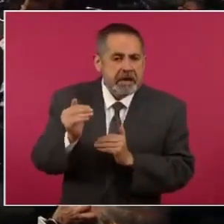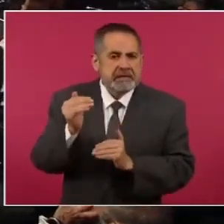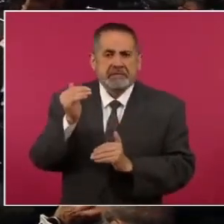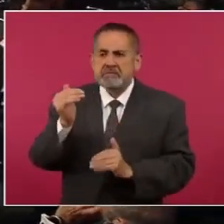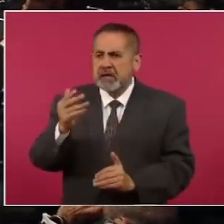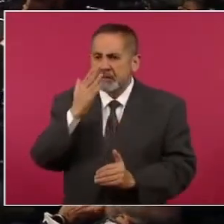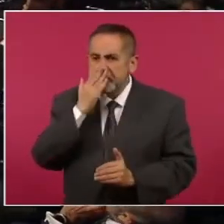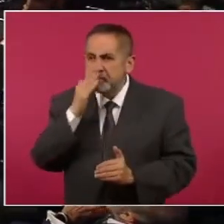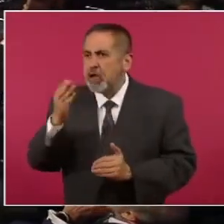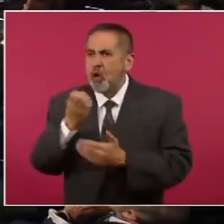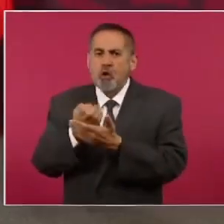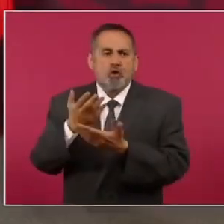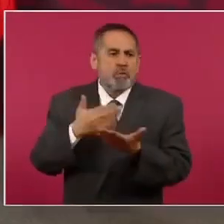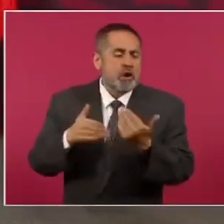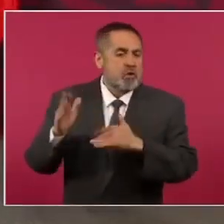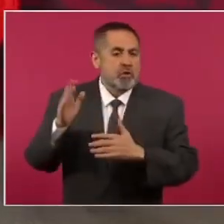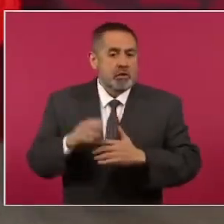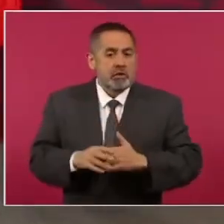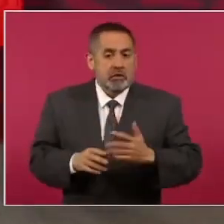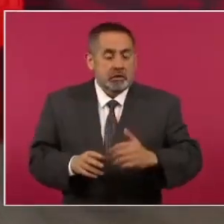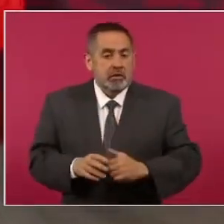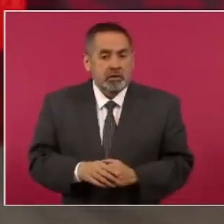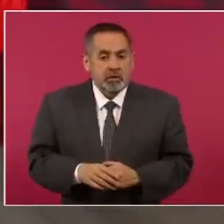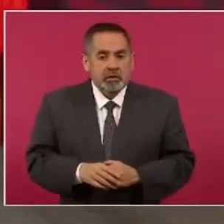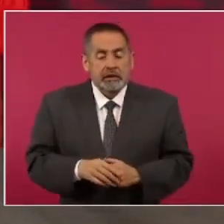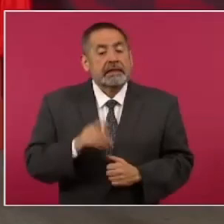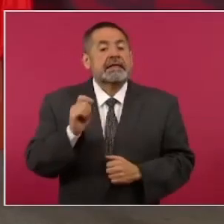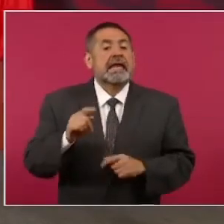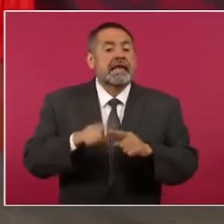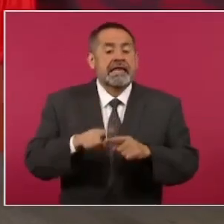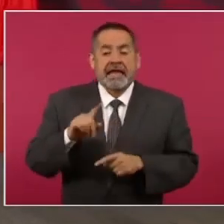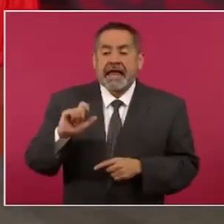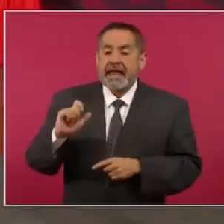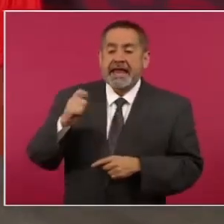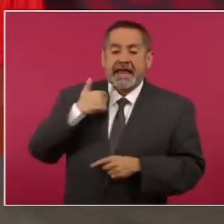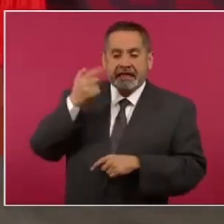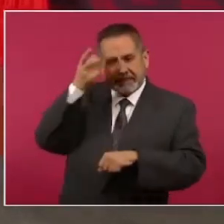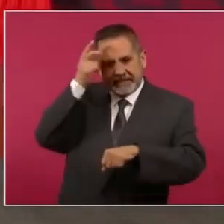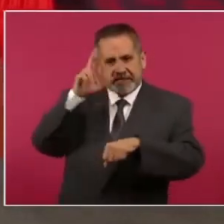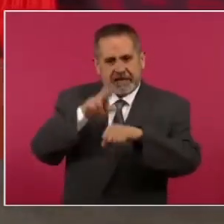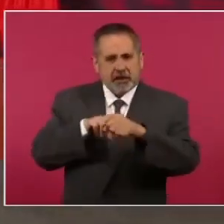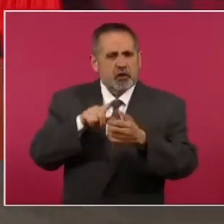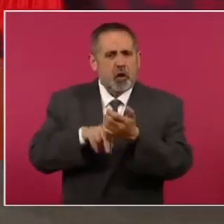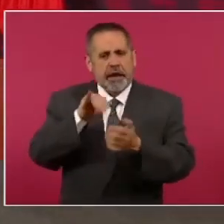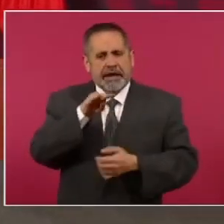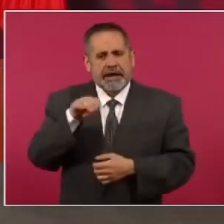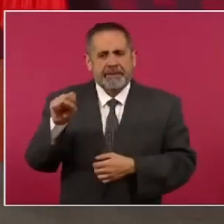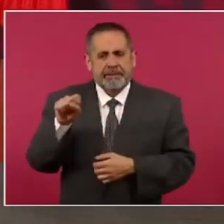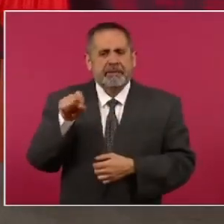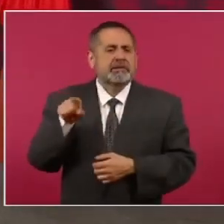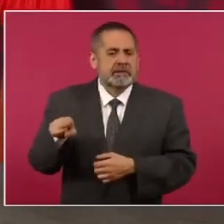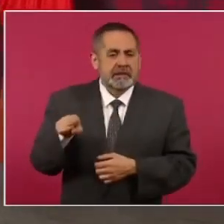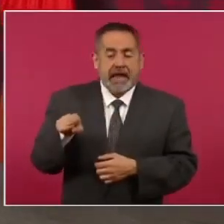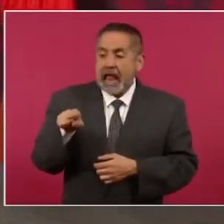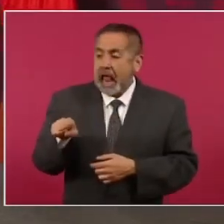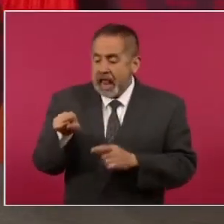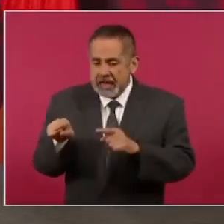precisamente cuando un ex director del Seguro Social